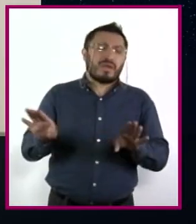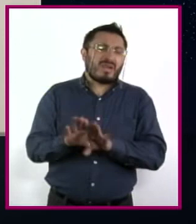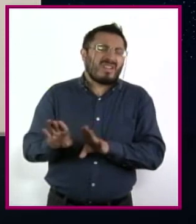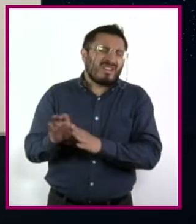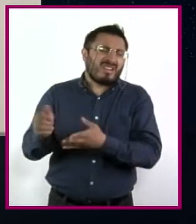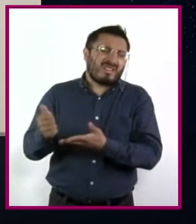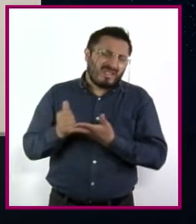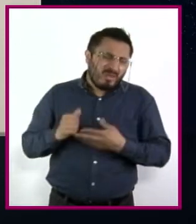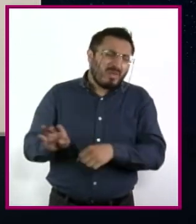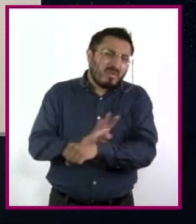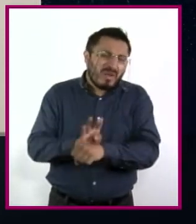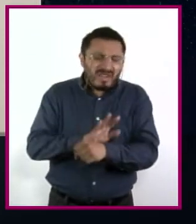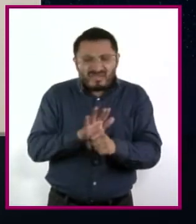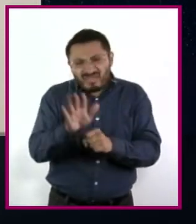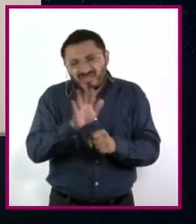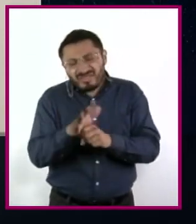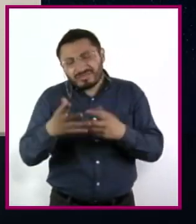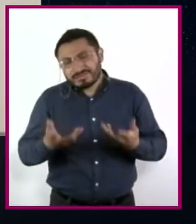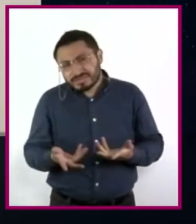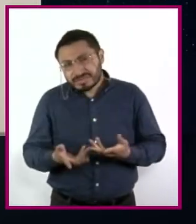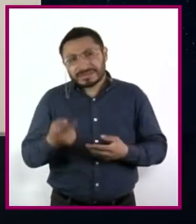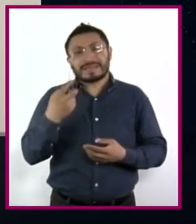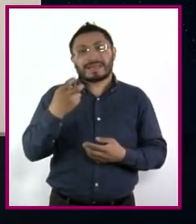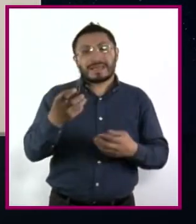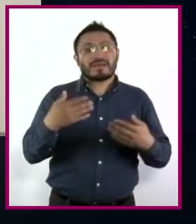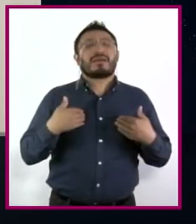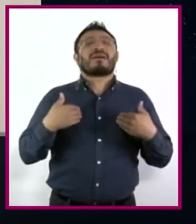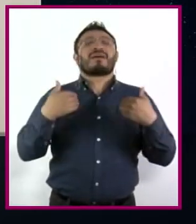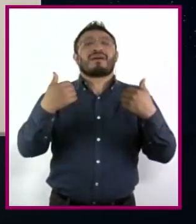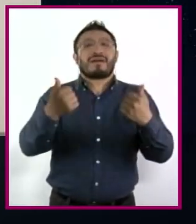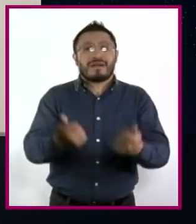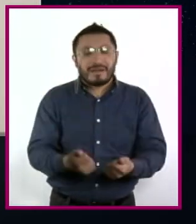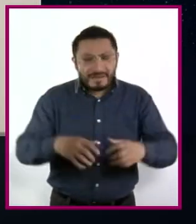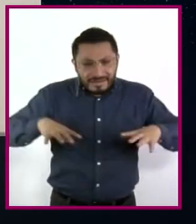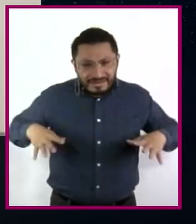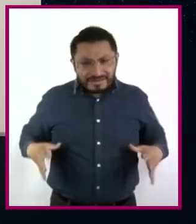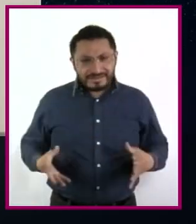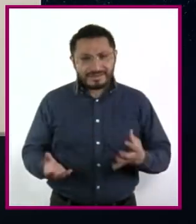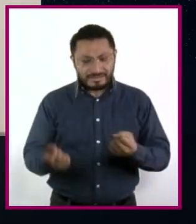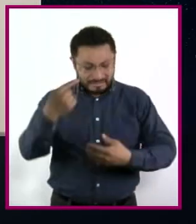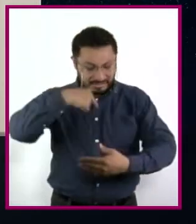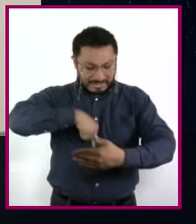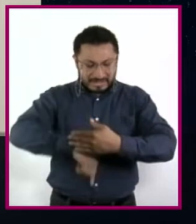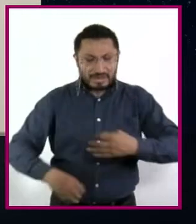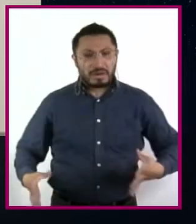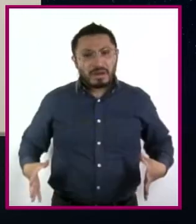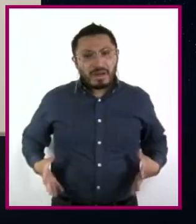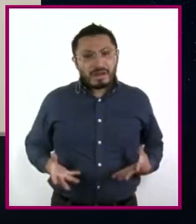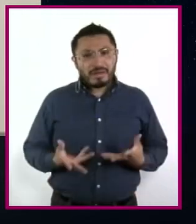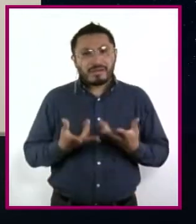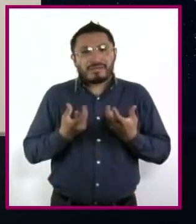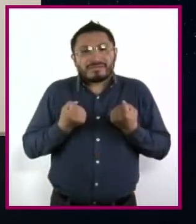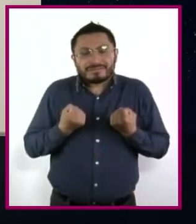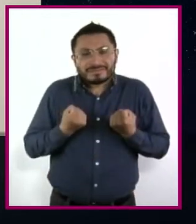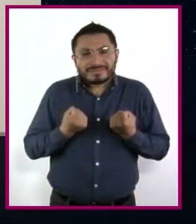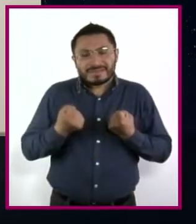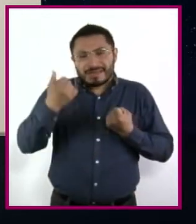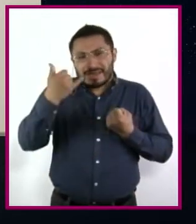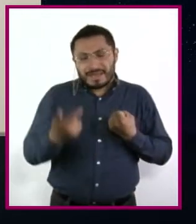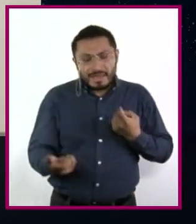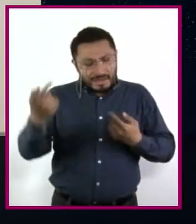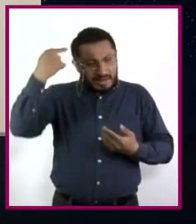emoción aflictiva? Me va a permitir comprender, recuperarme y